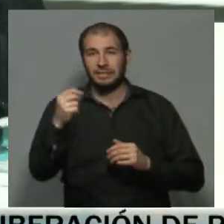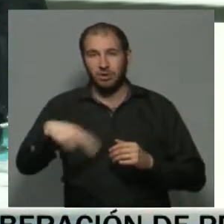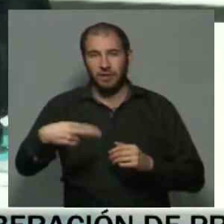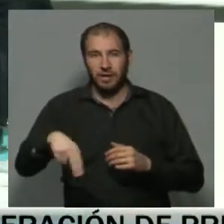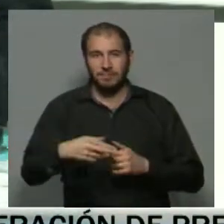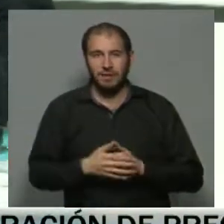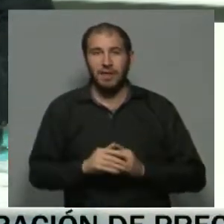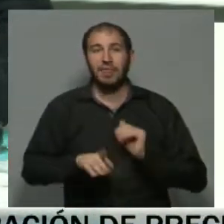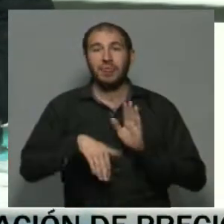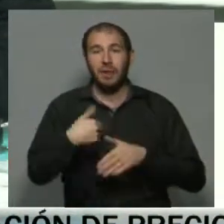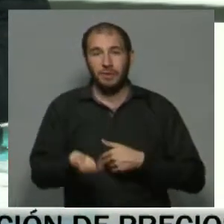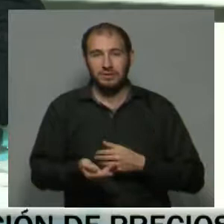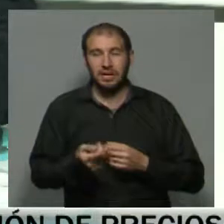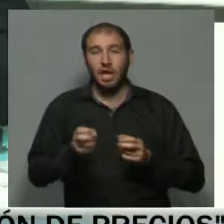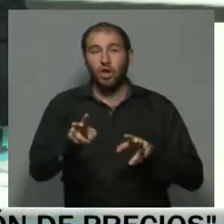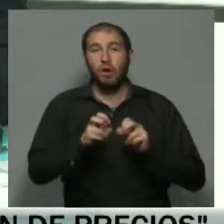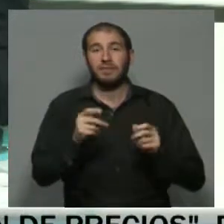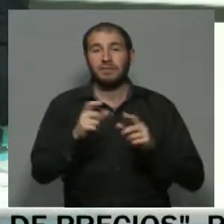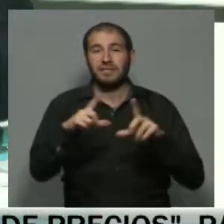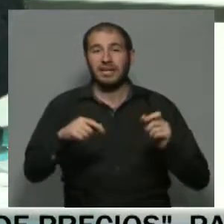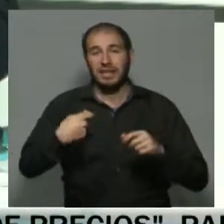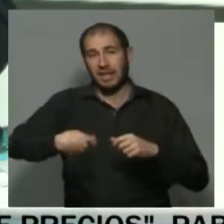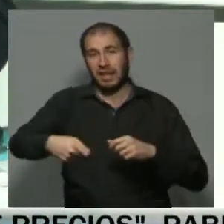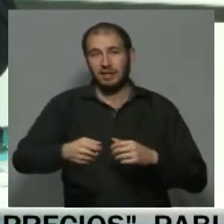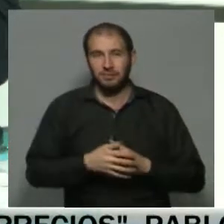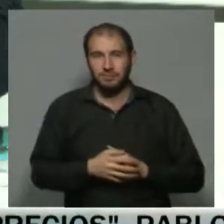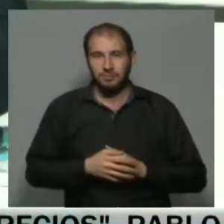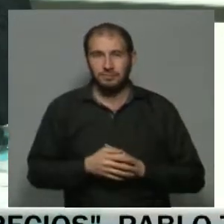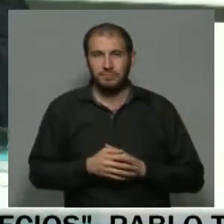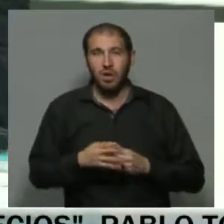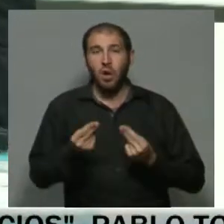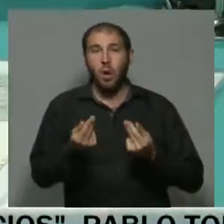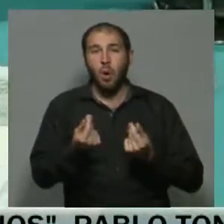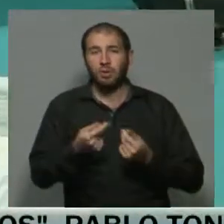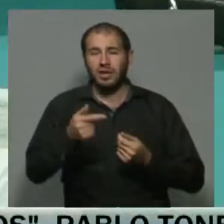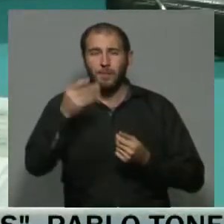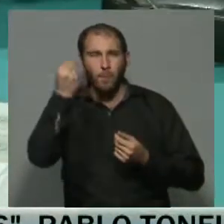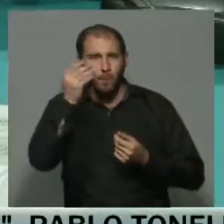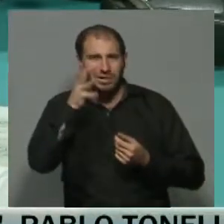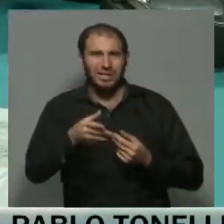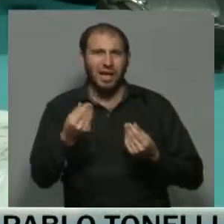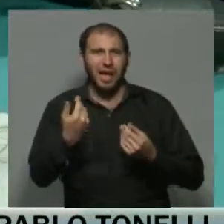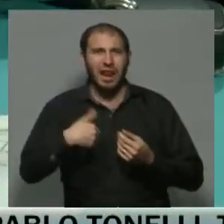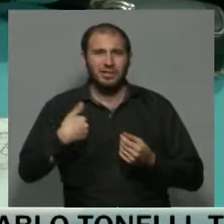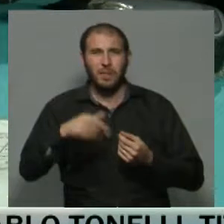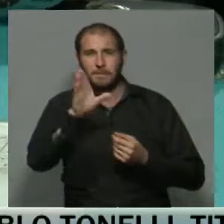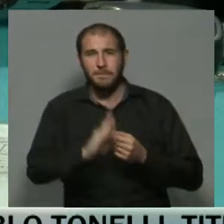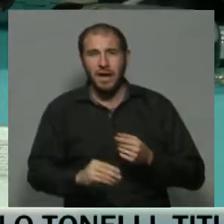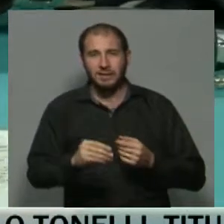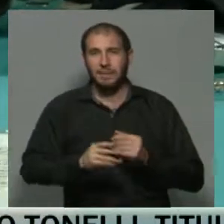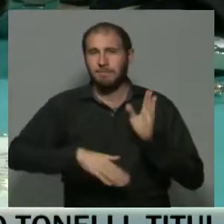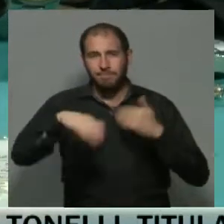noviembre. Después, las comisiones de las tarjetas de crédito, algo que usamos en demasía los argentinos, somos uno de los países que